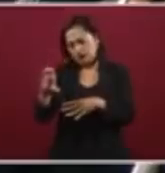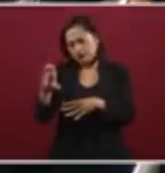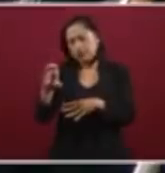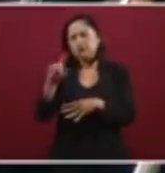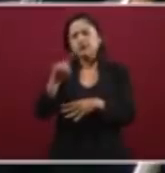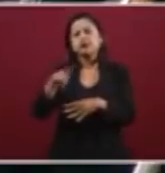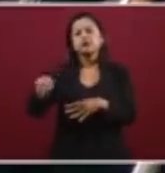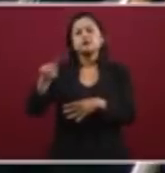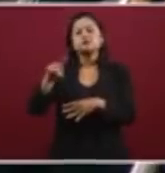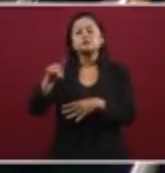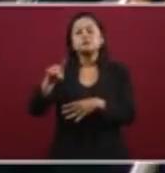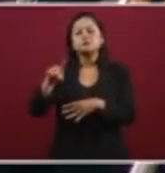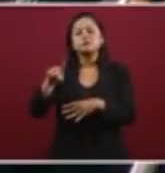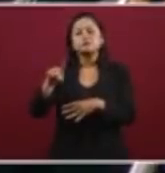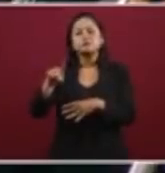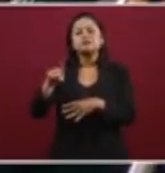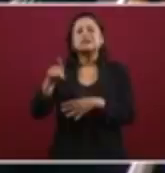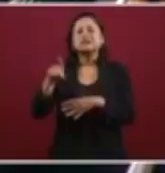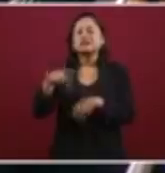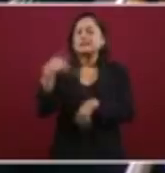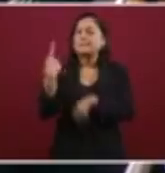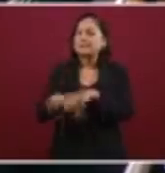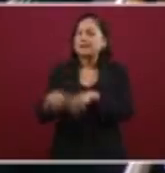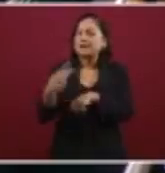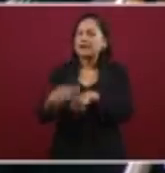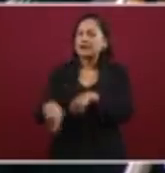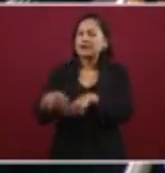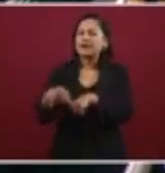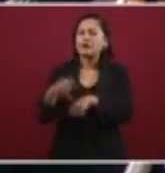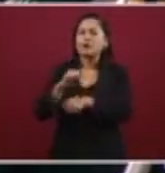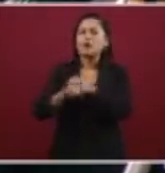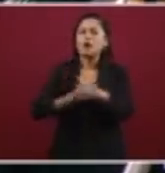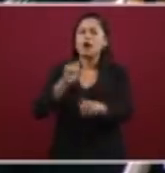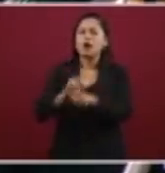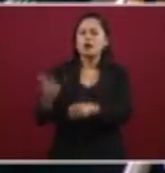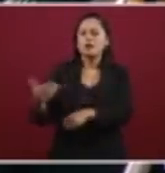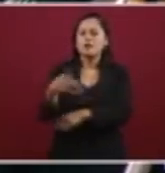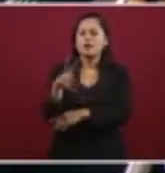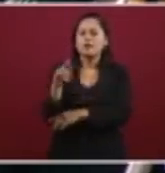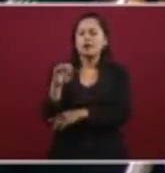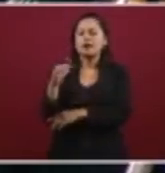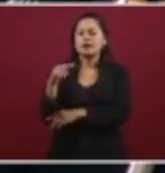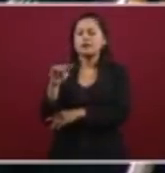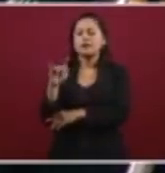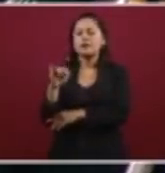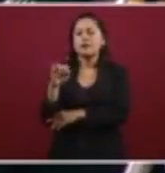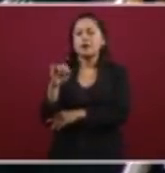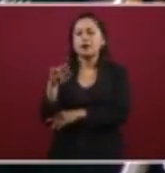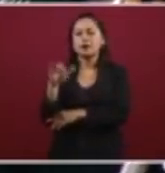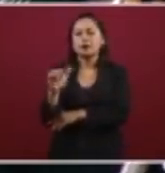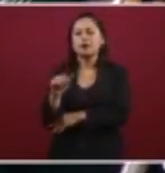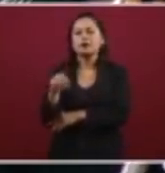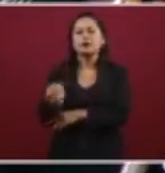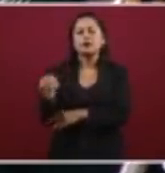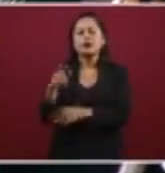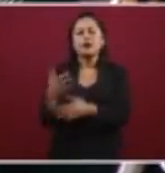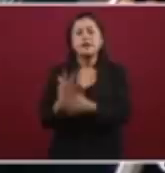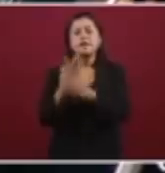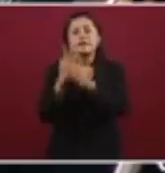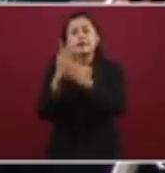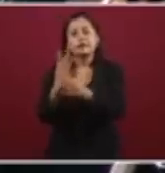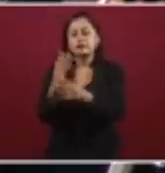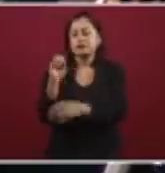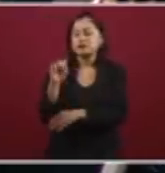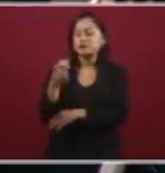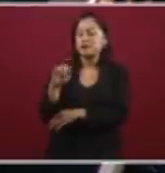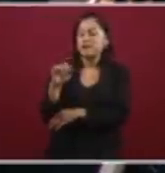poniendo en riesgo a la vaquita marina y ellos explican los pescadores que ha sido porque las instancias de gobierno se embarcan al